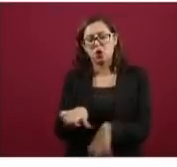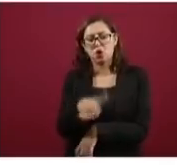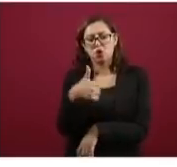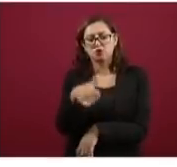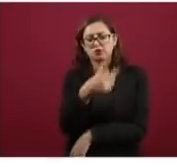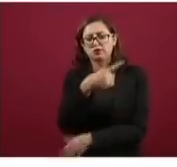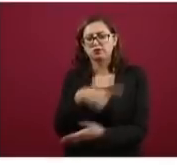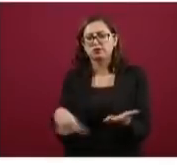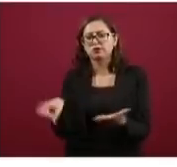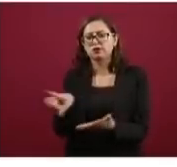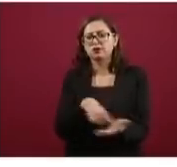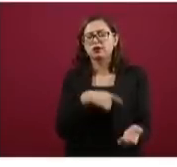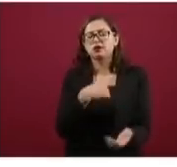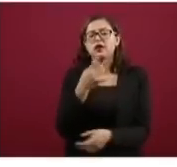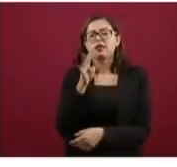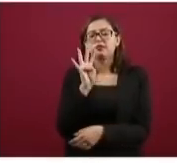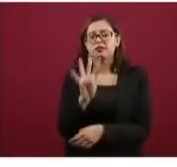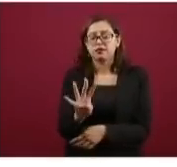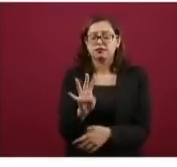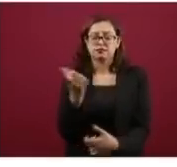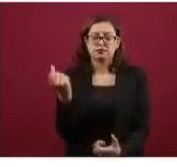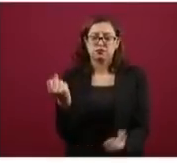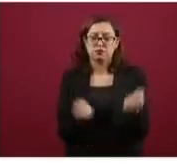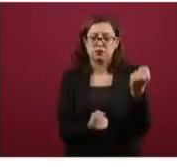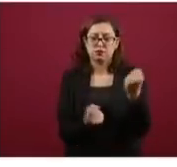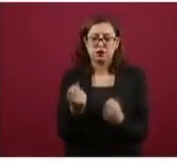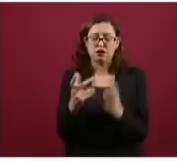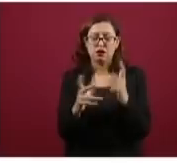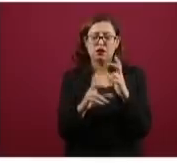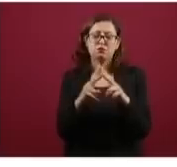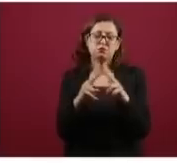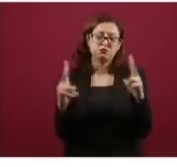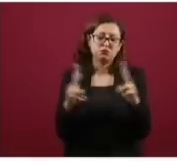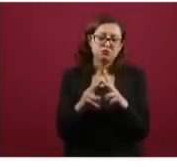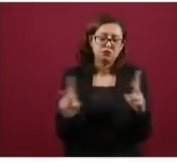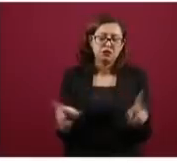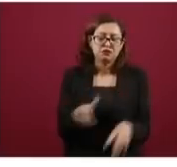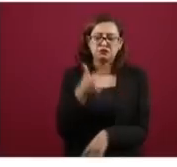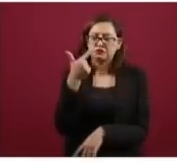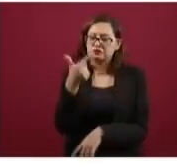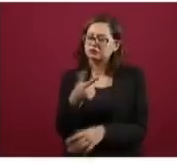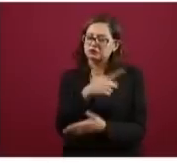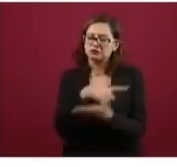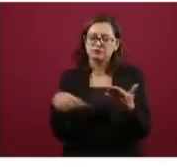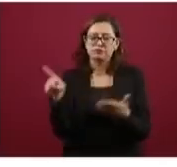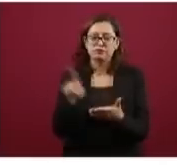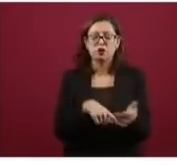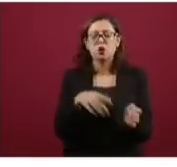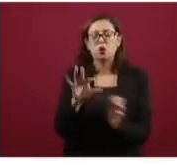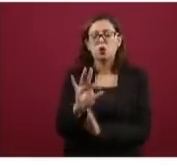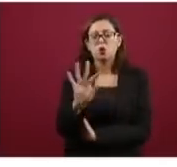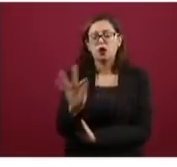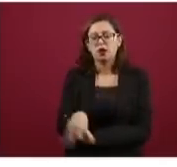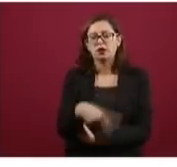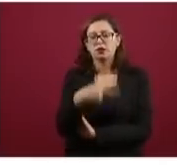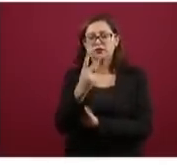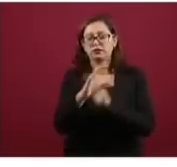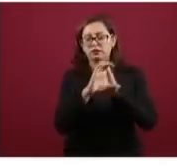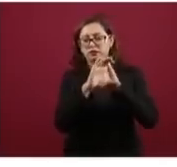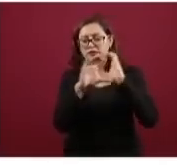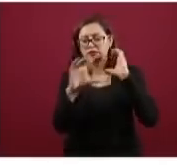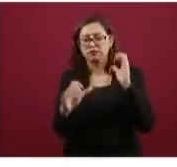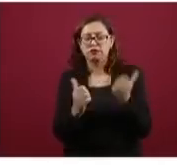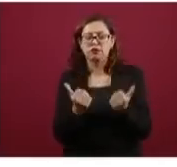19 vehículos verificados inmovilizamos 7 de 42 auto tanques verificados y movilizamos 3